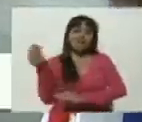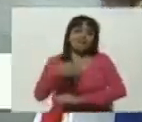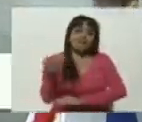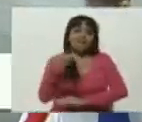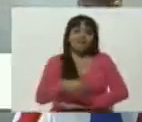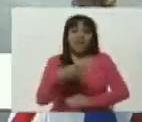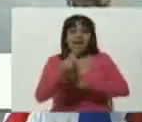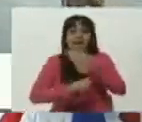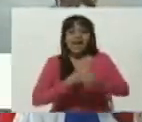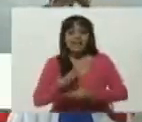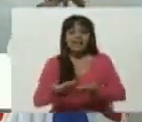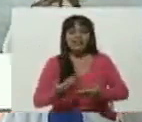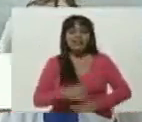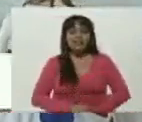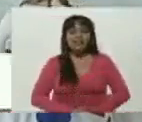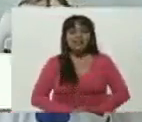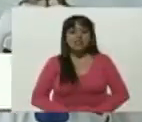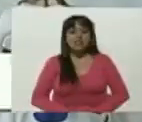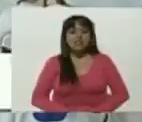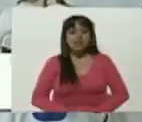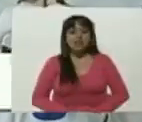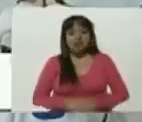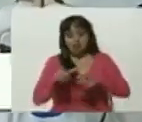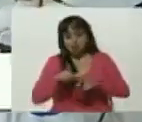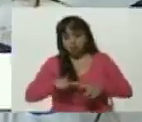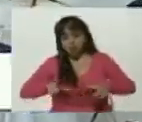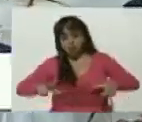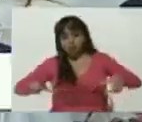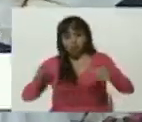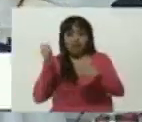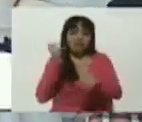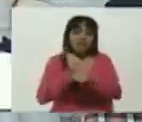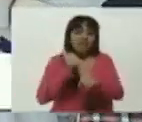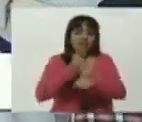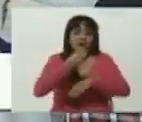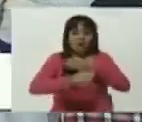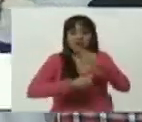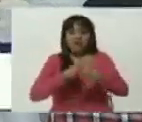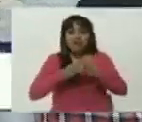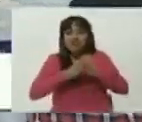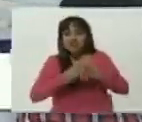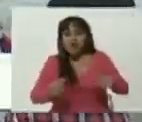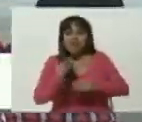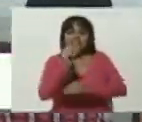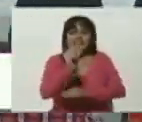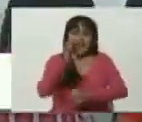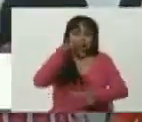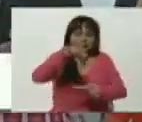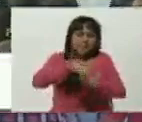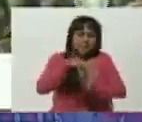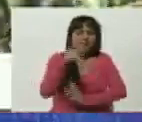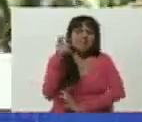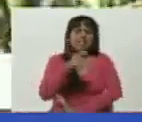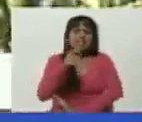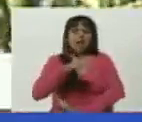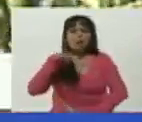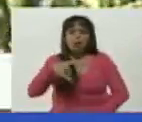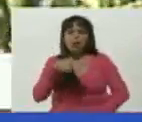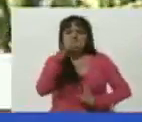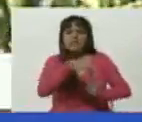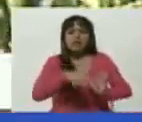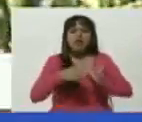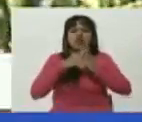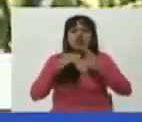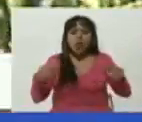lograr el círculo virtuoso de producir todas las semillas que necesitamos para sembrar todas